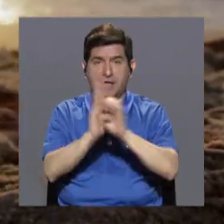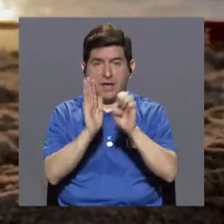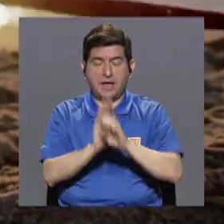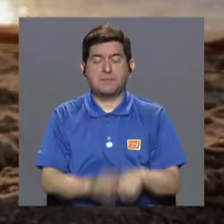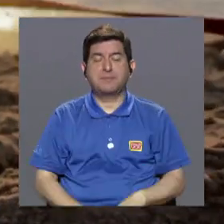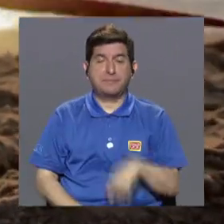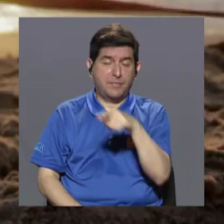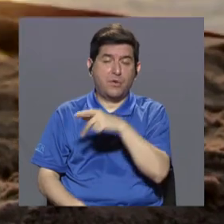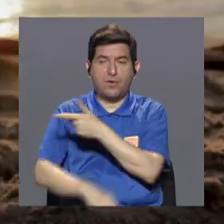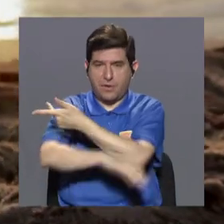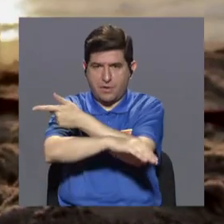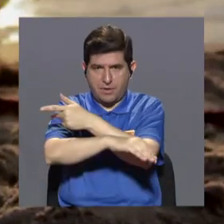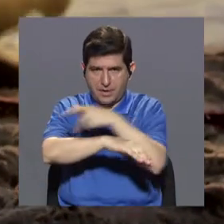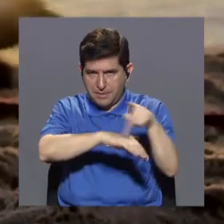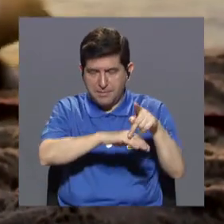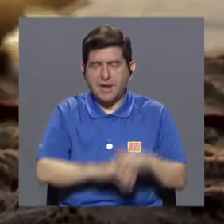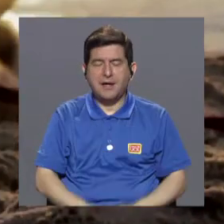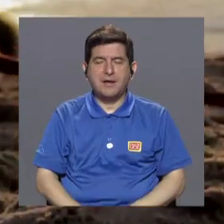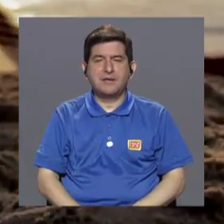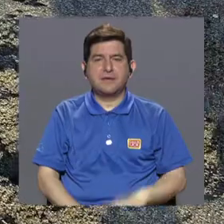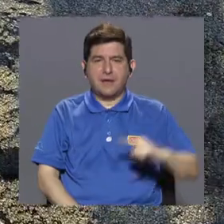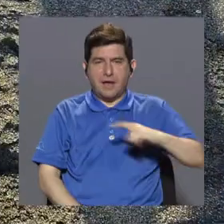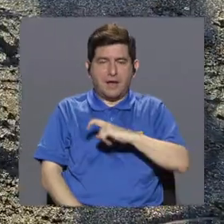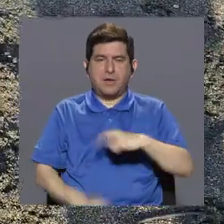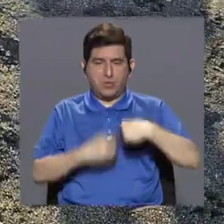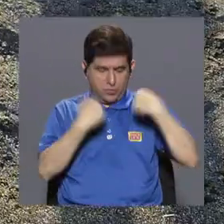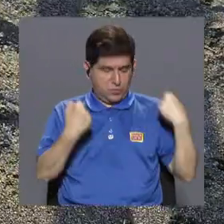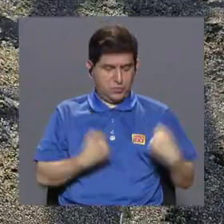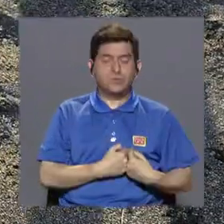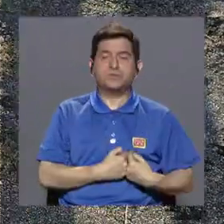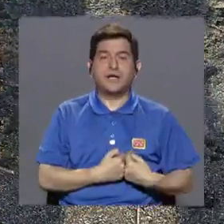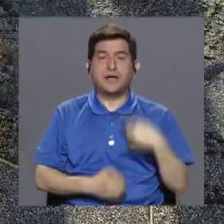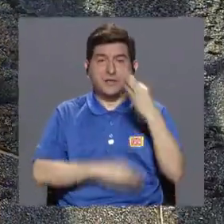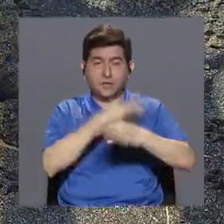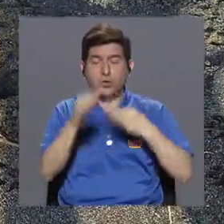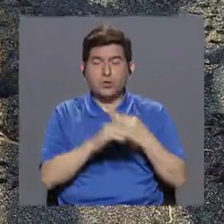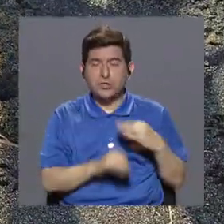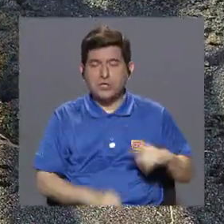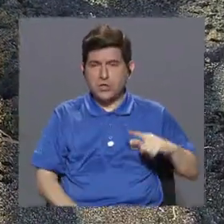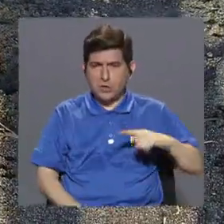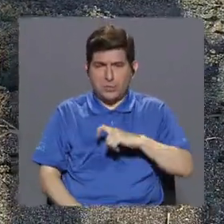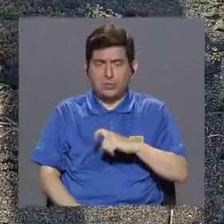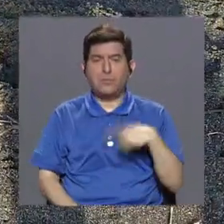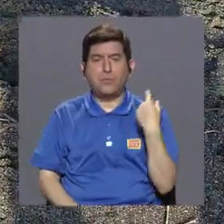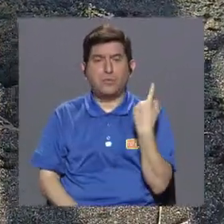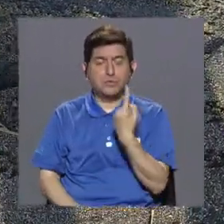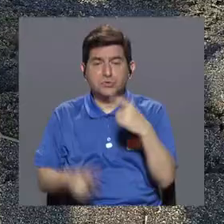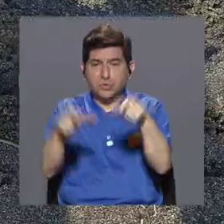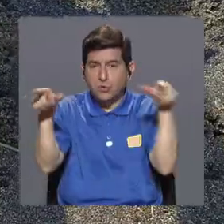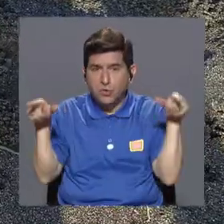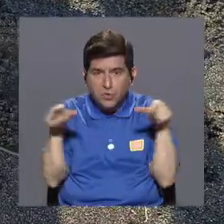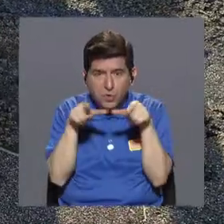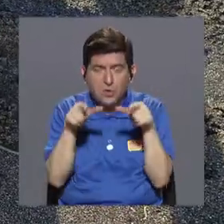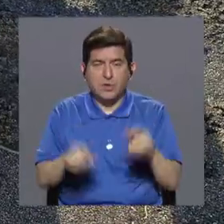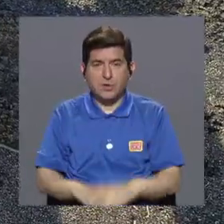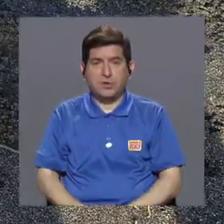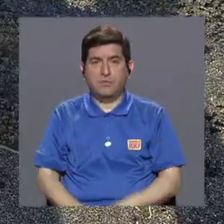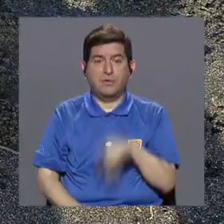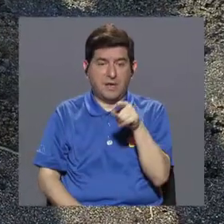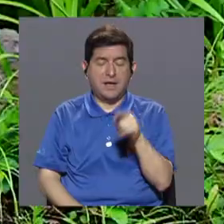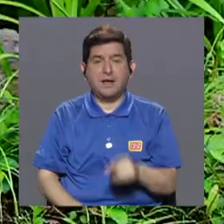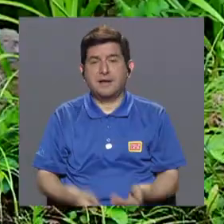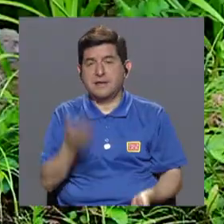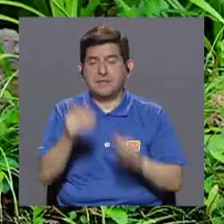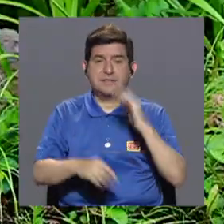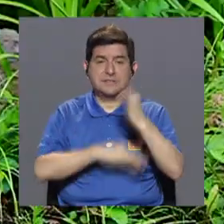es el gusano del corazón. Porque es un tipo de parásito que se transmite en zonas donde hay, digamos, otro tipo de